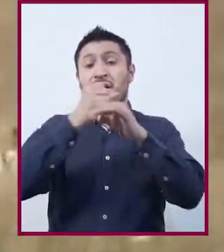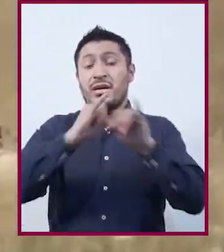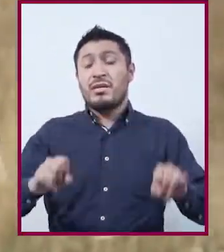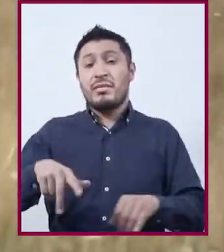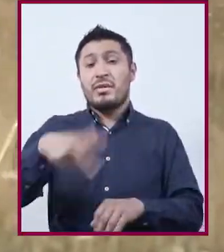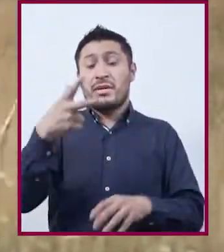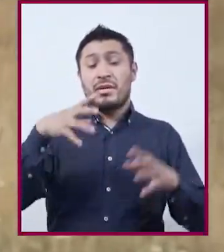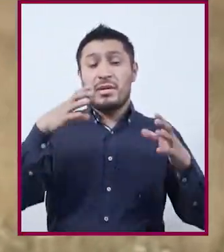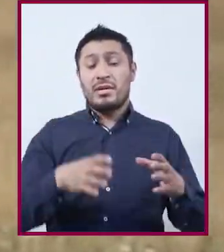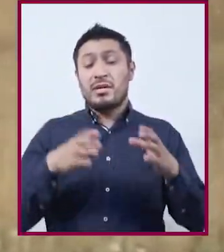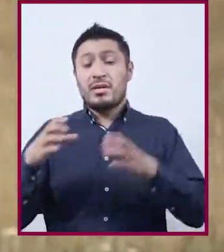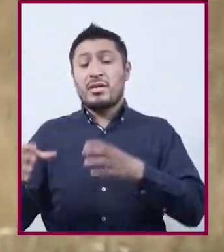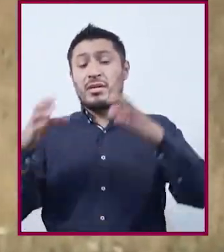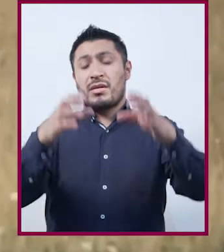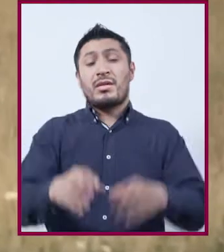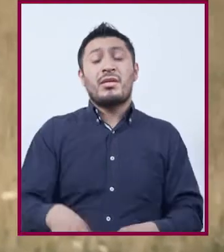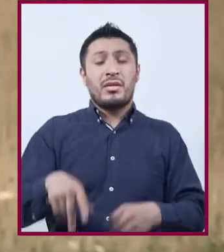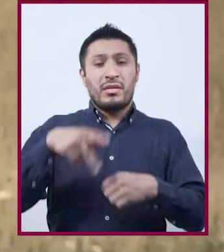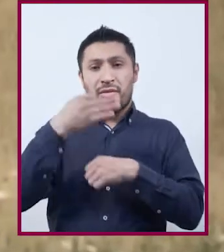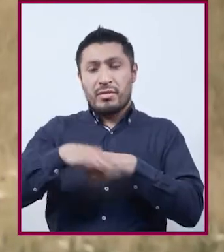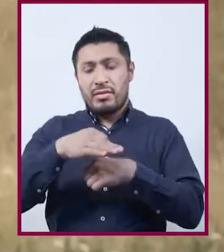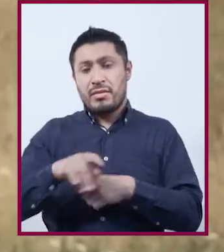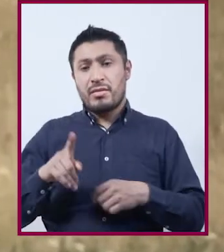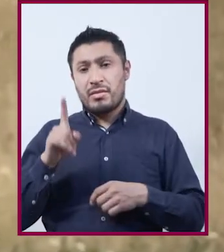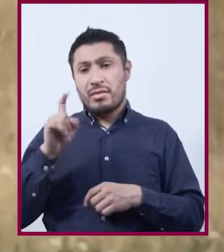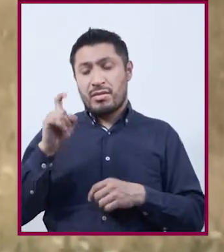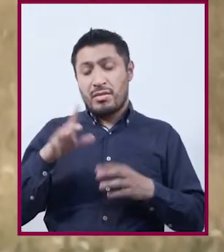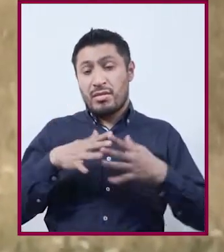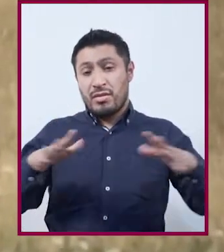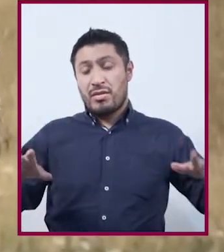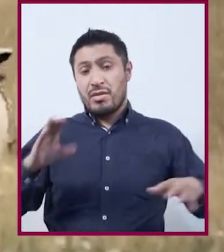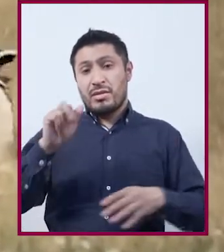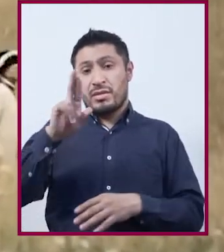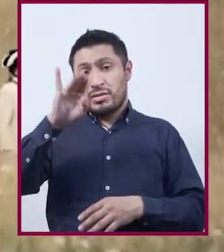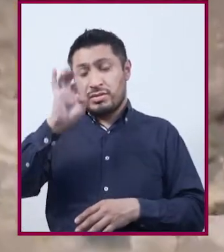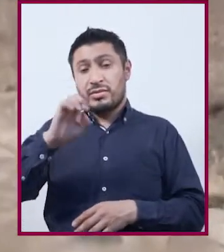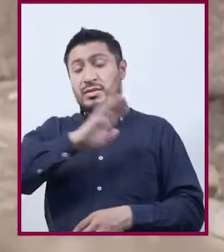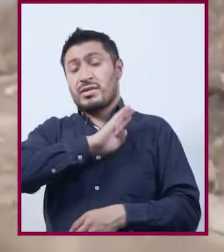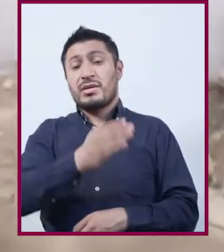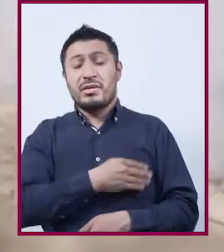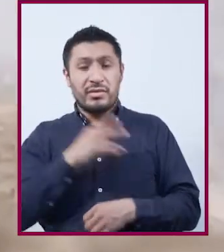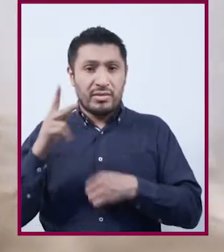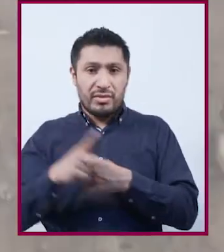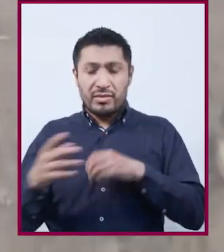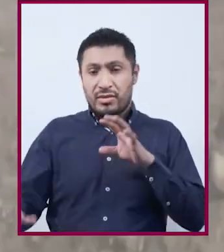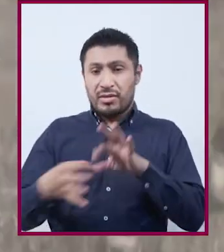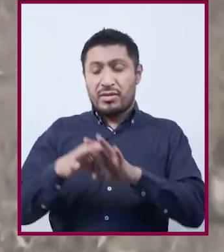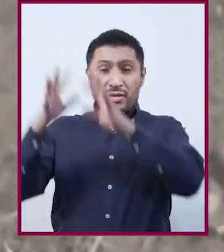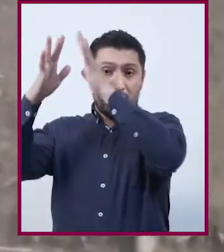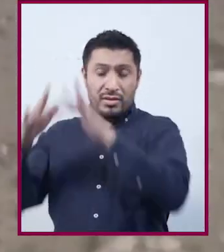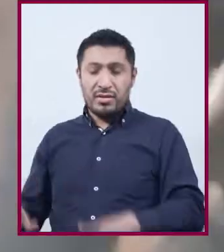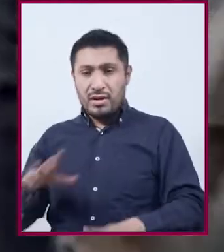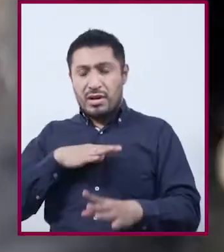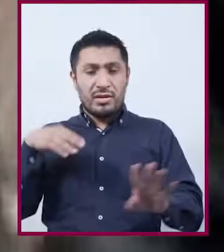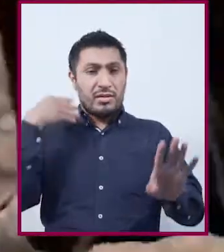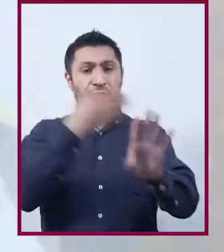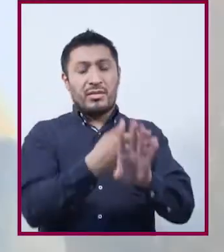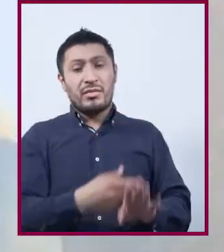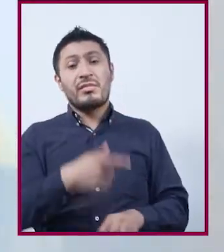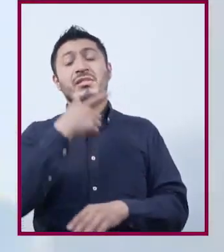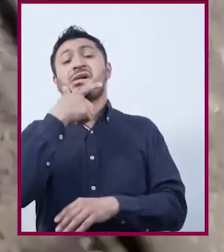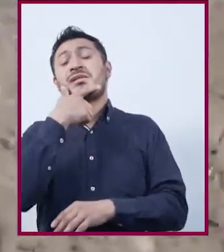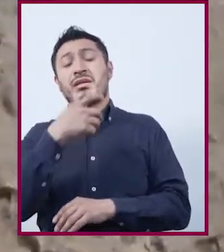la Guerra de Independencia de las 13 colonias, mientras que en las aguas del Caribe el Imperio Español, aliado al francés,